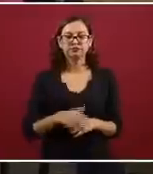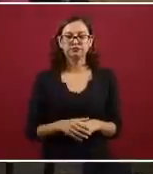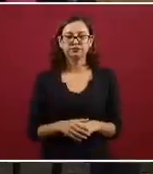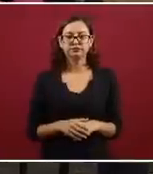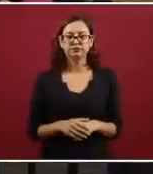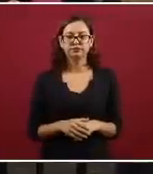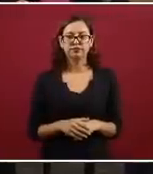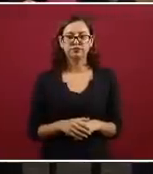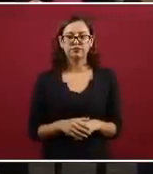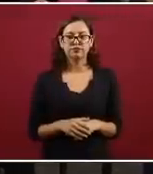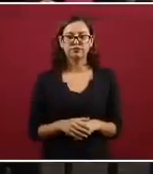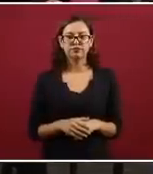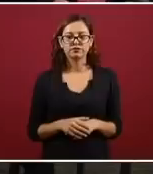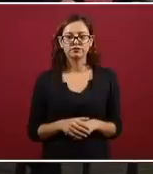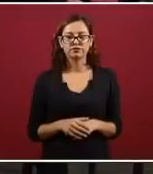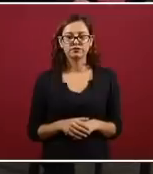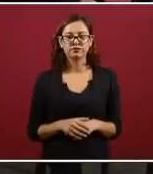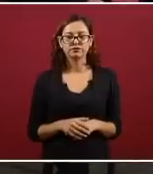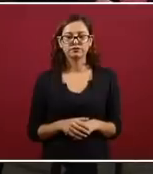Habíamos